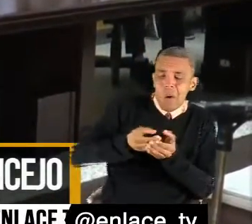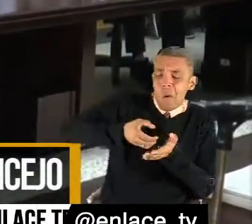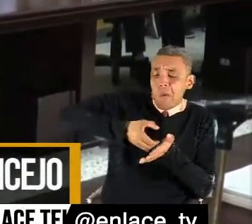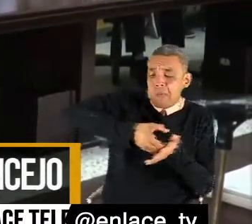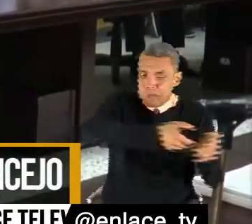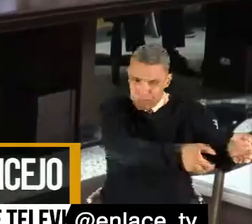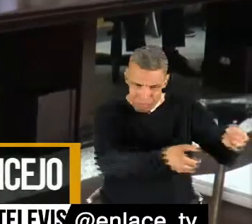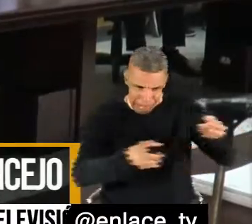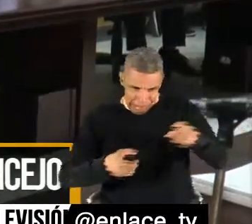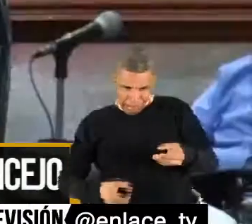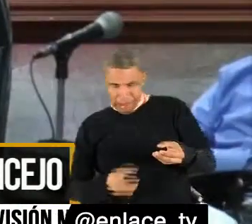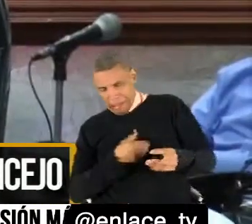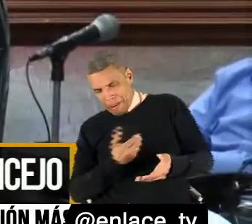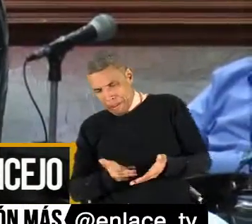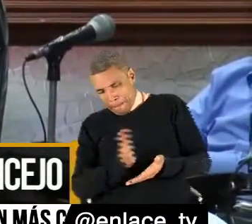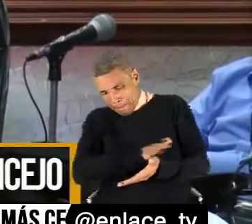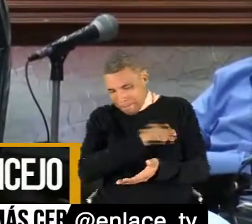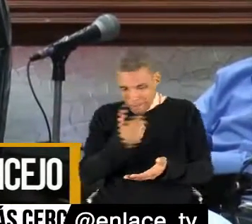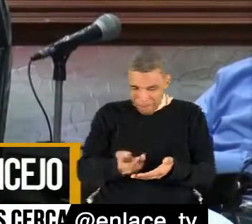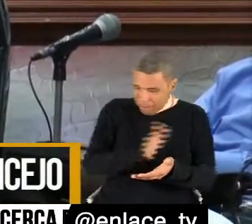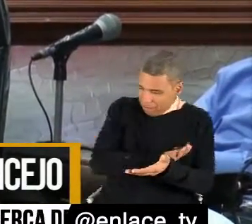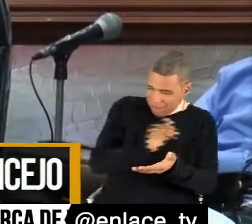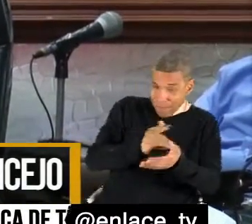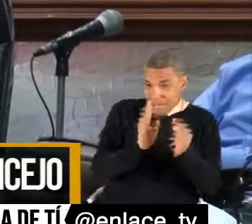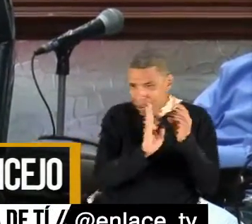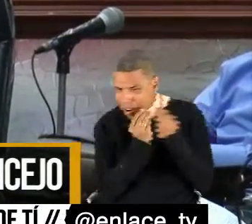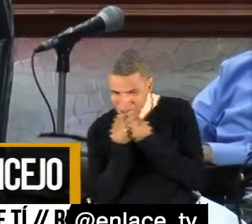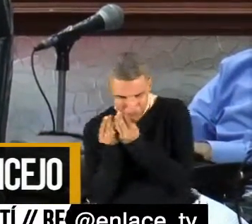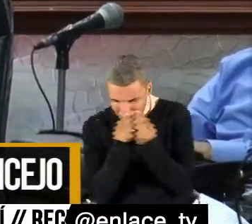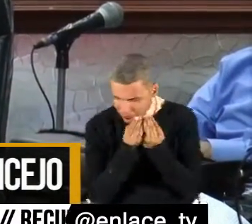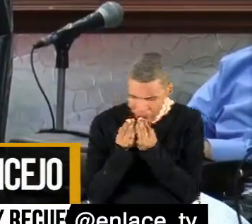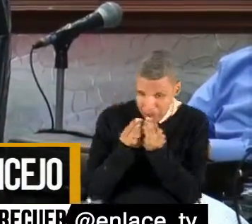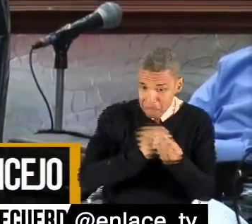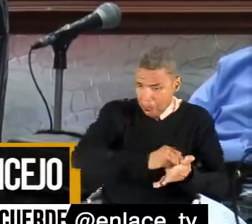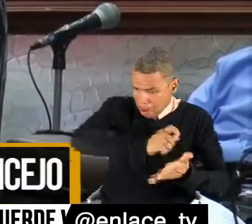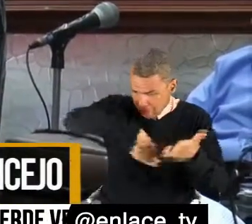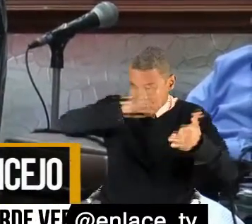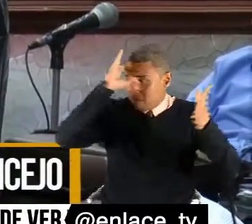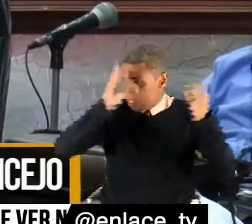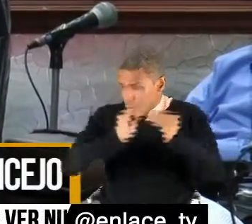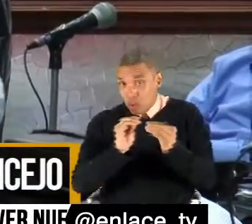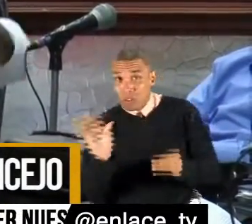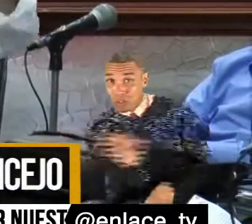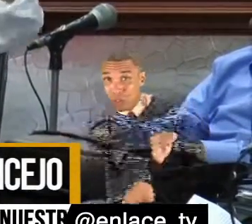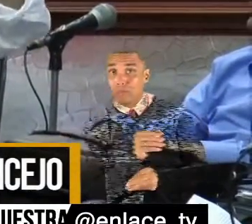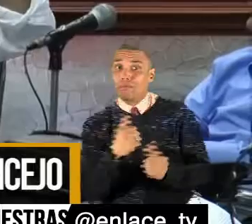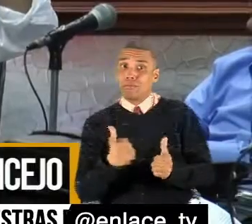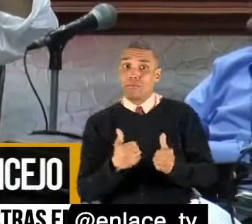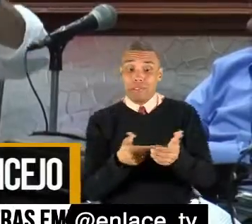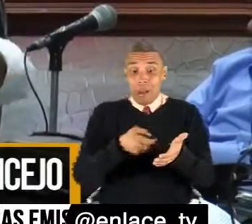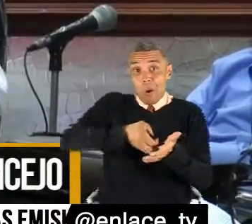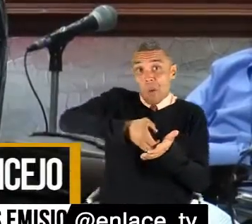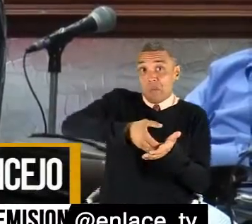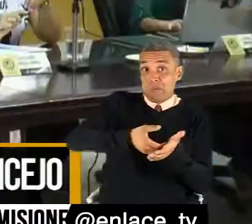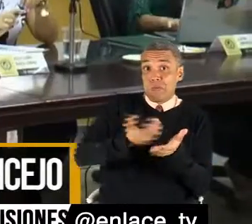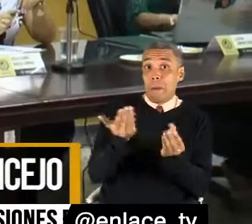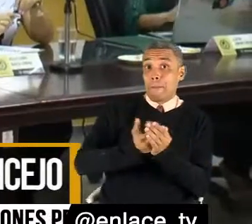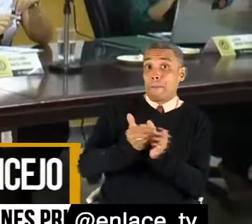para que empezara ya a empezar a hacer su contratación y empezar a verse la prosperidad y el desarrollo para Barranca Bermeja.